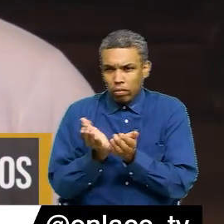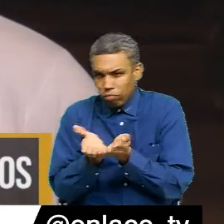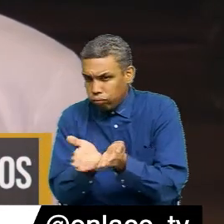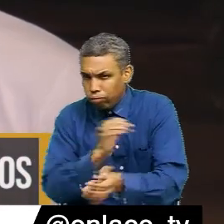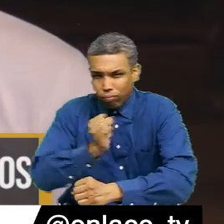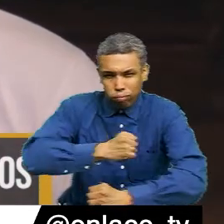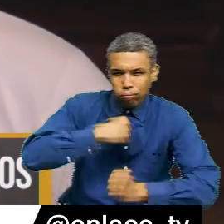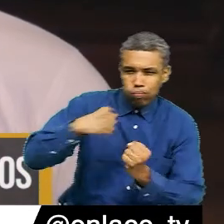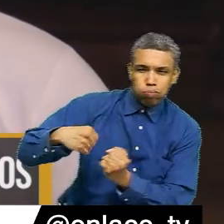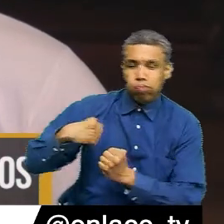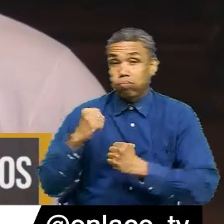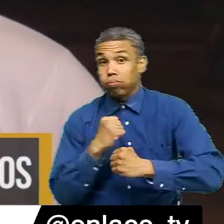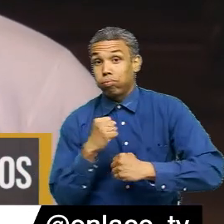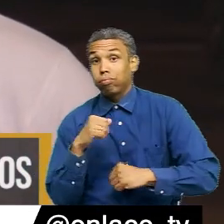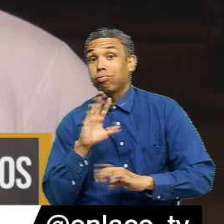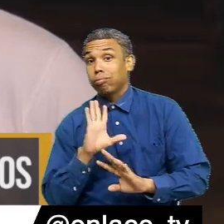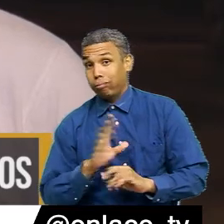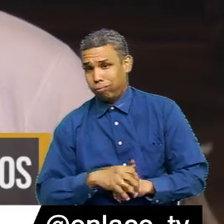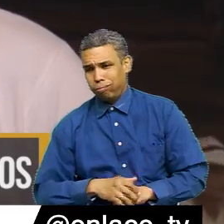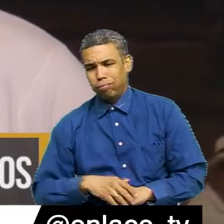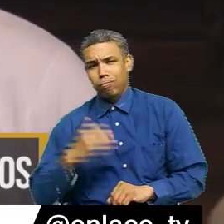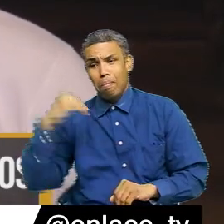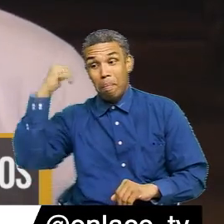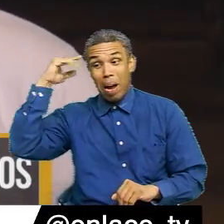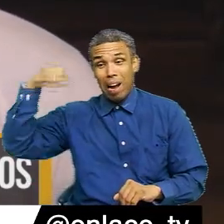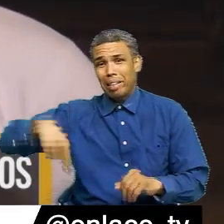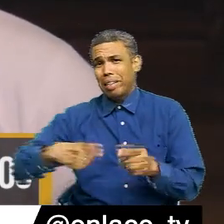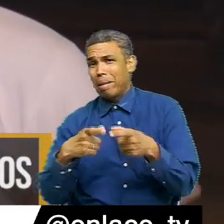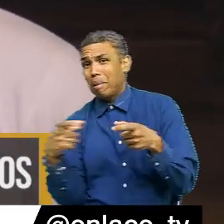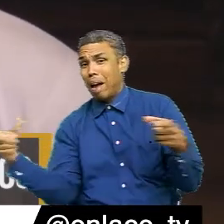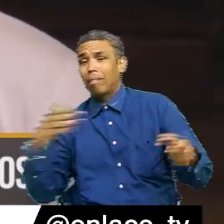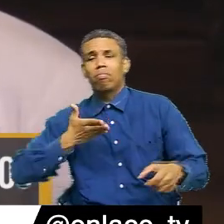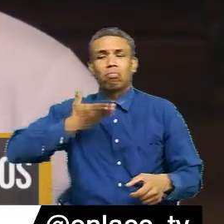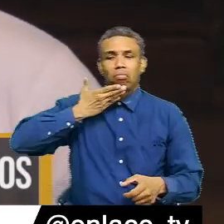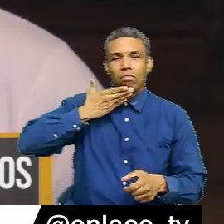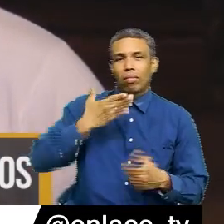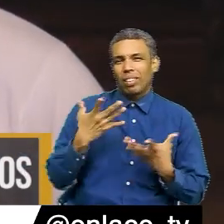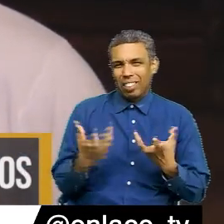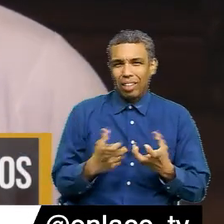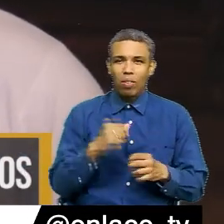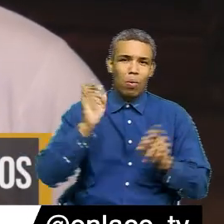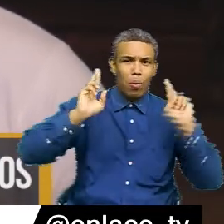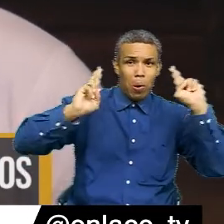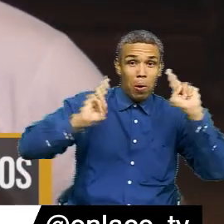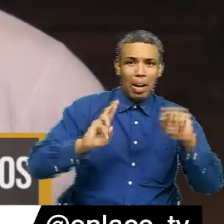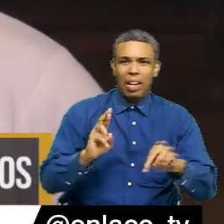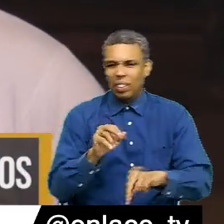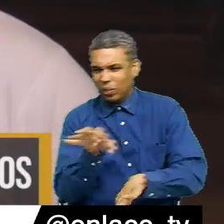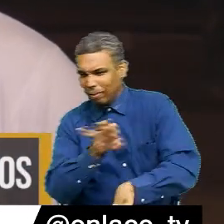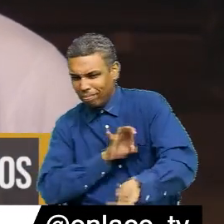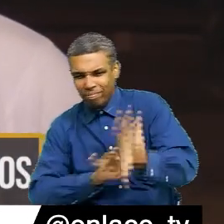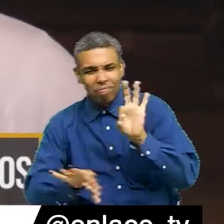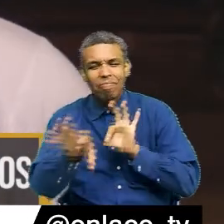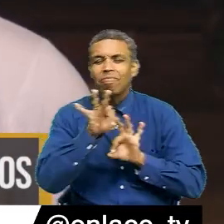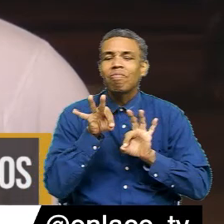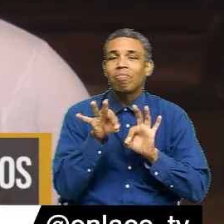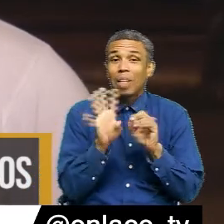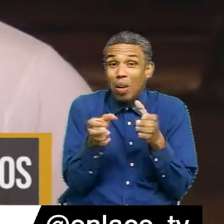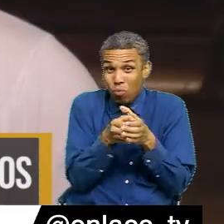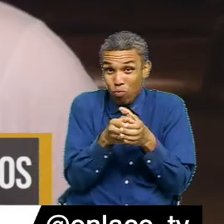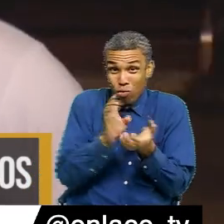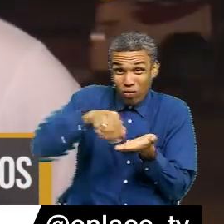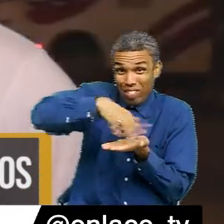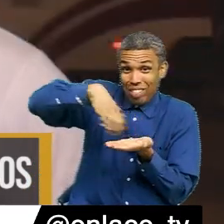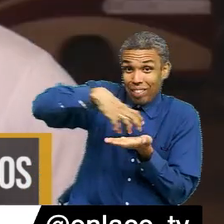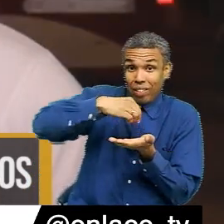deportistas en todas las 4 modalidades y esperamos completar el cupo y representar con todos barranqueños y